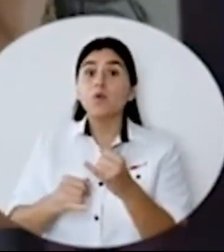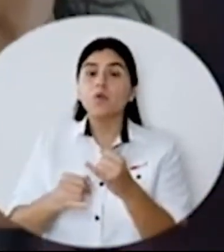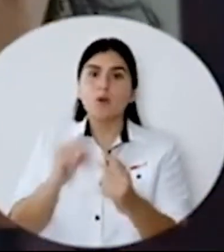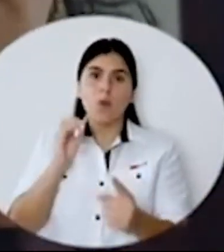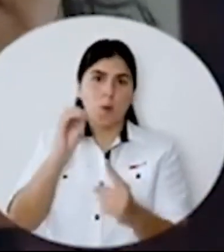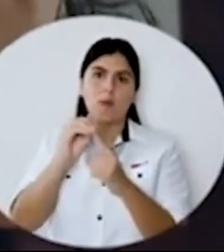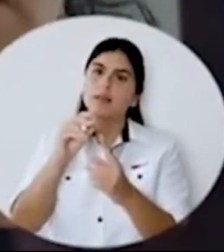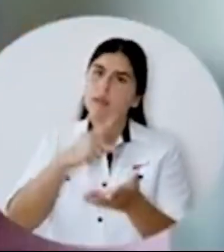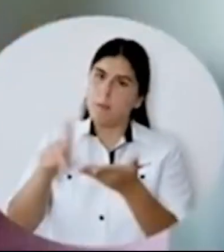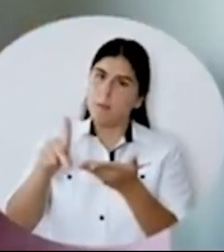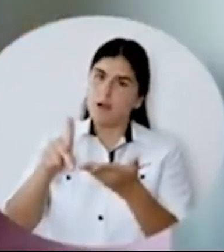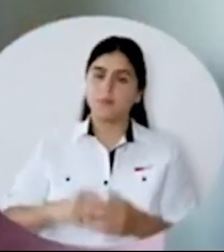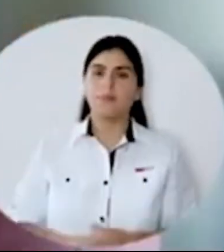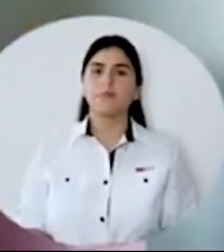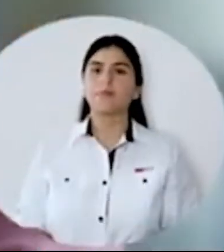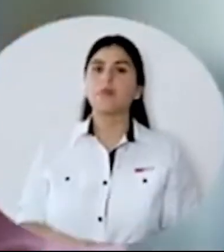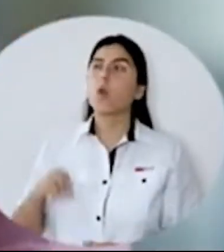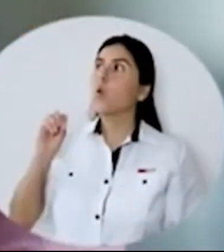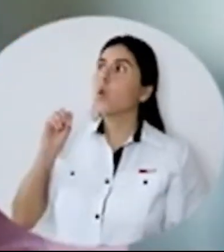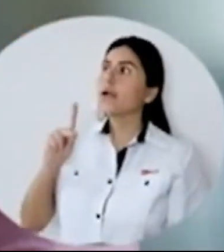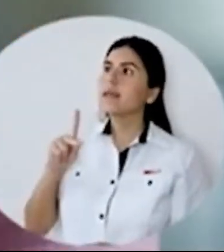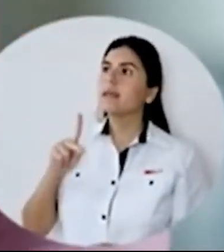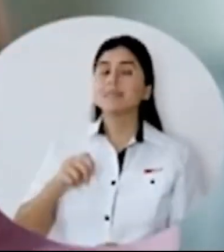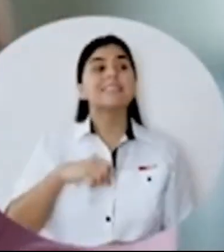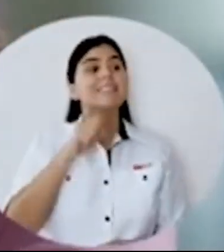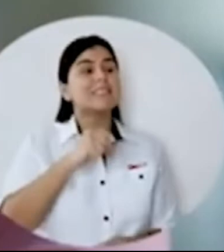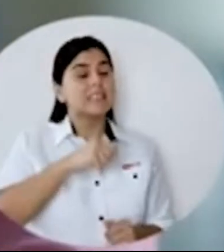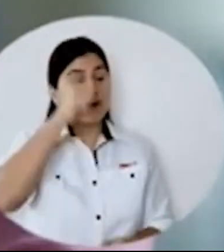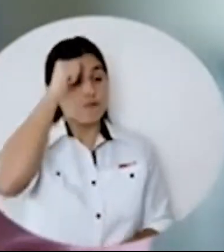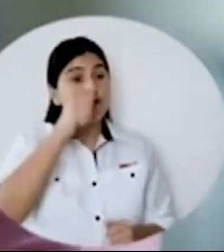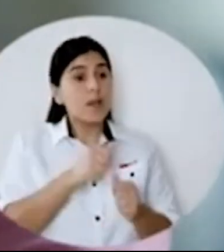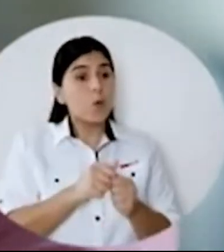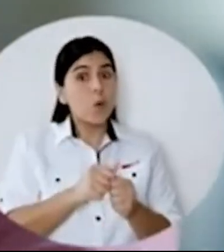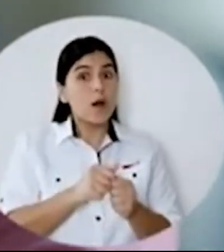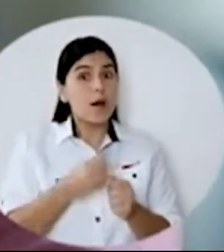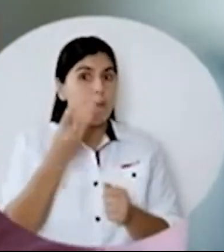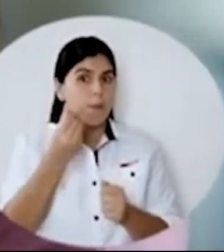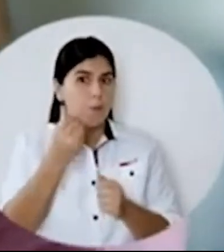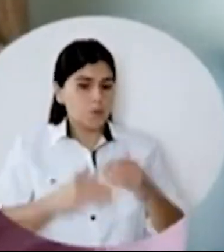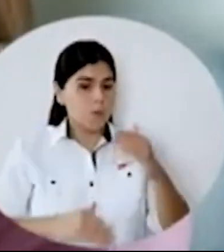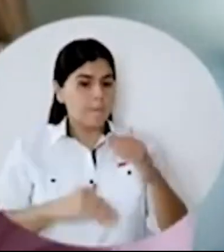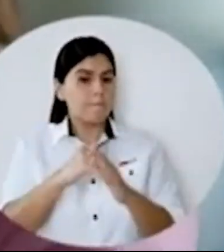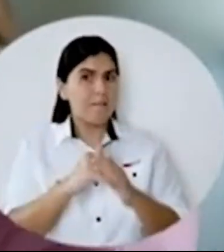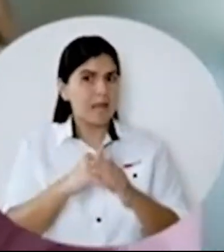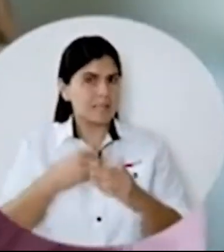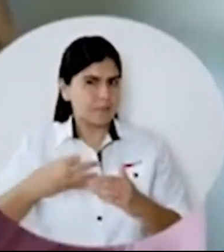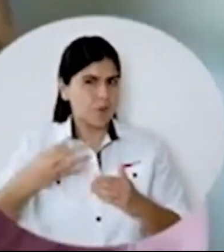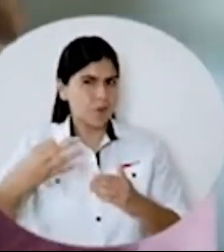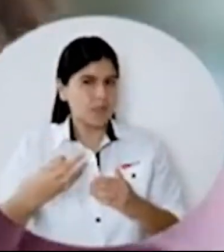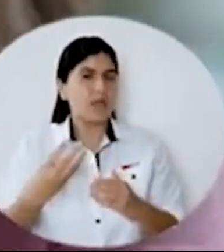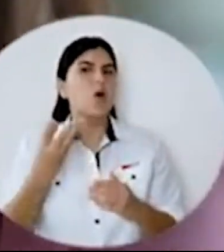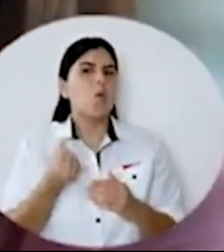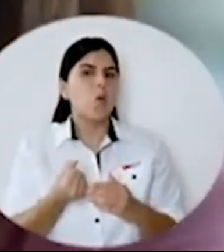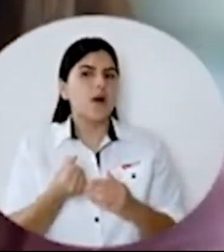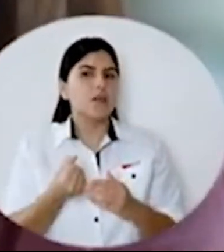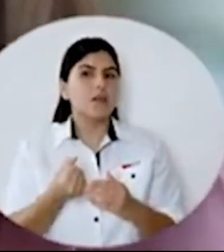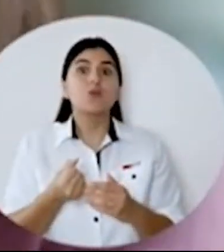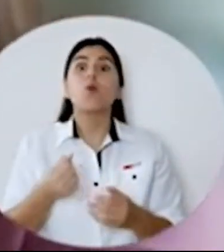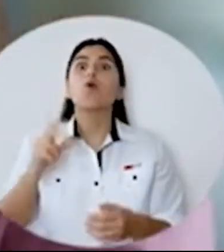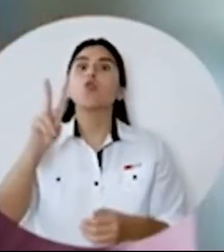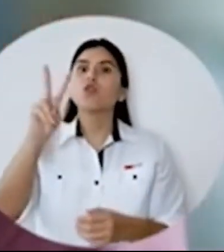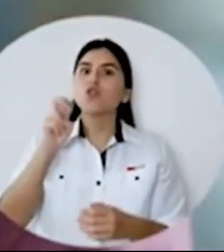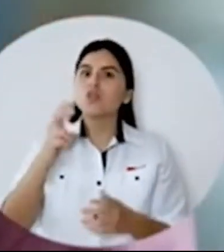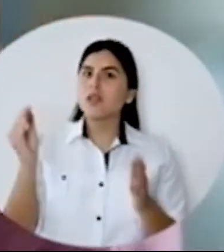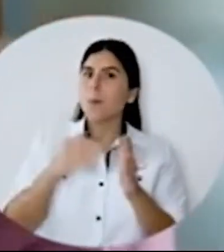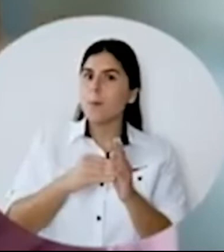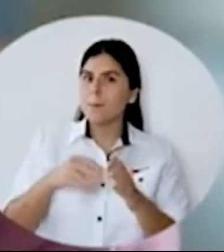Ok. Sí, ma, y recuerden que el monto máximo a transferir diario se puede aumentar hasta 200,000 colones.